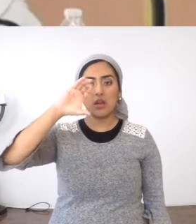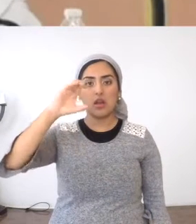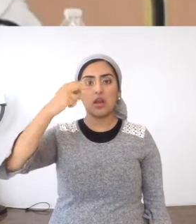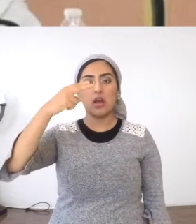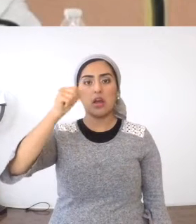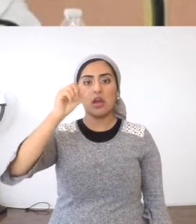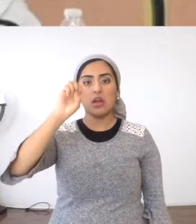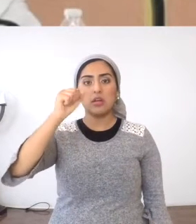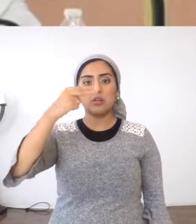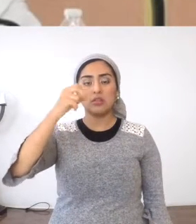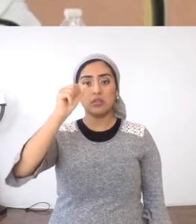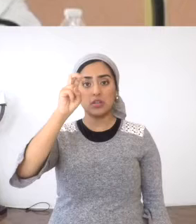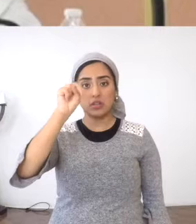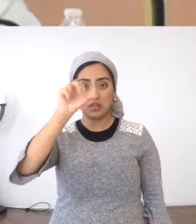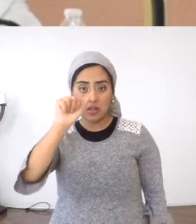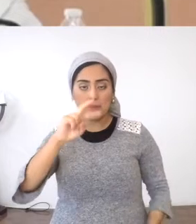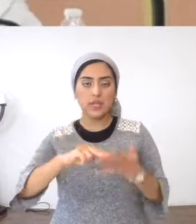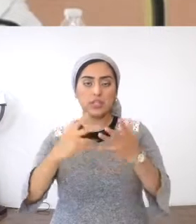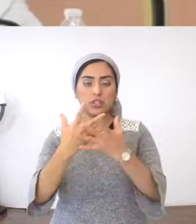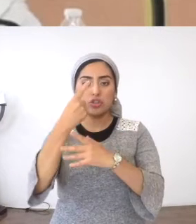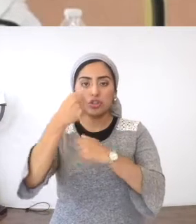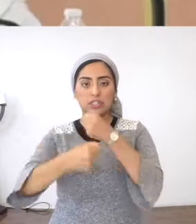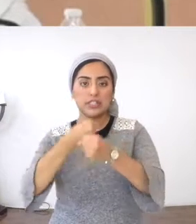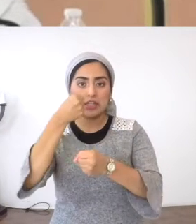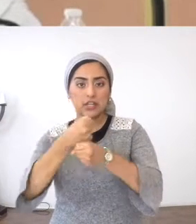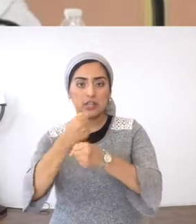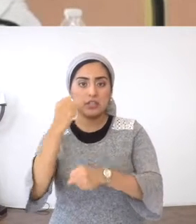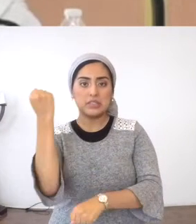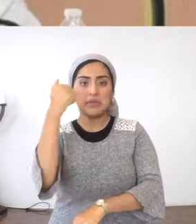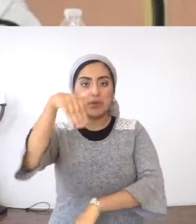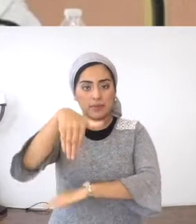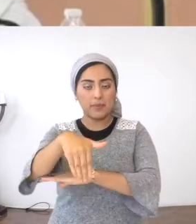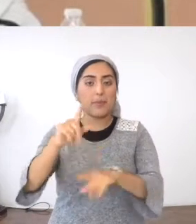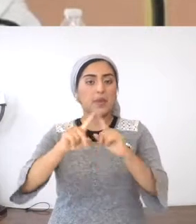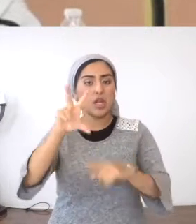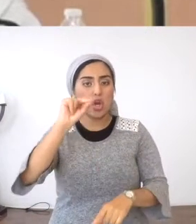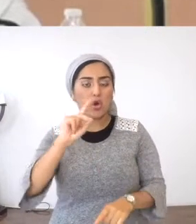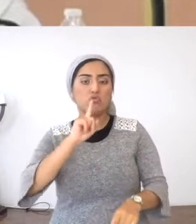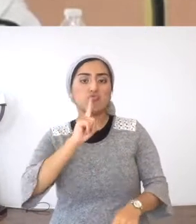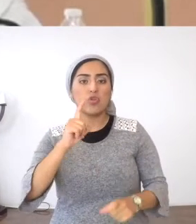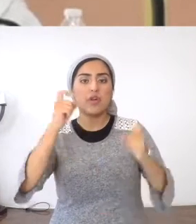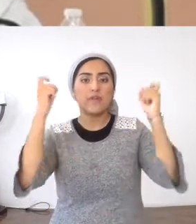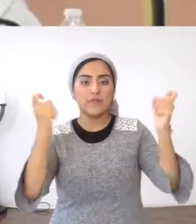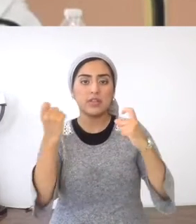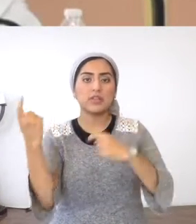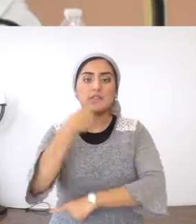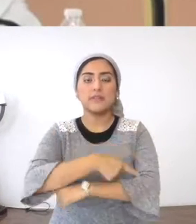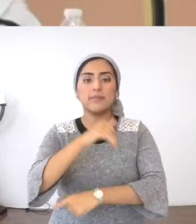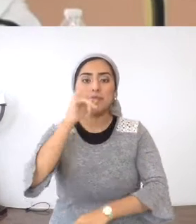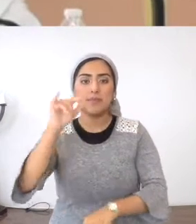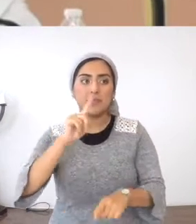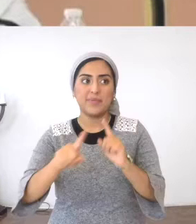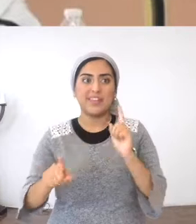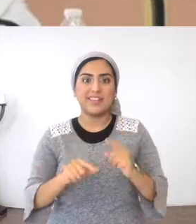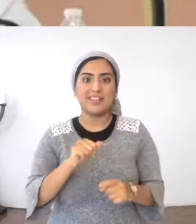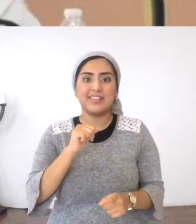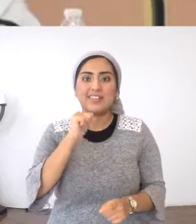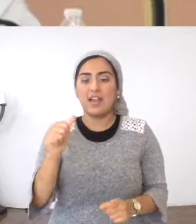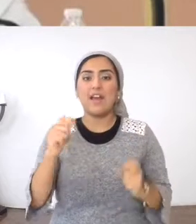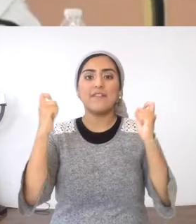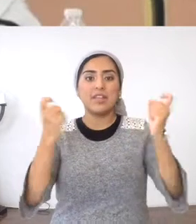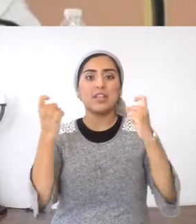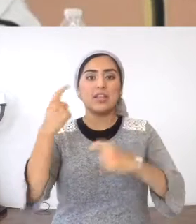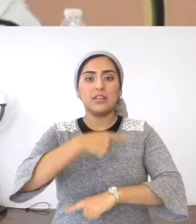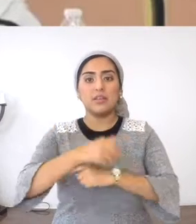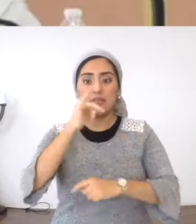Que ellos llaman Que va a ser El sábado En la noche Pero no es Roskashaná Es la fiesta De Yonteruá Pero ni